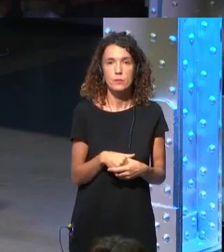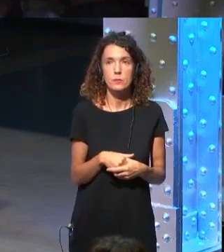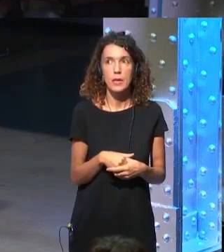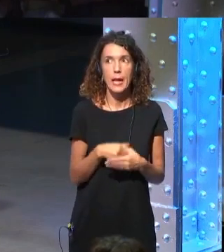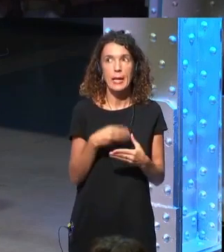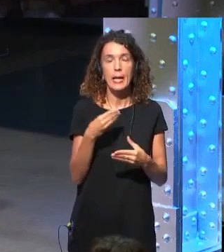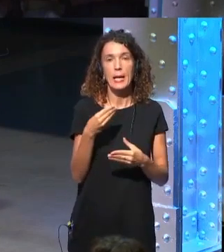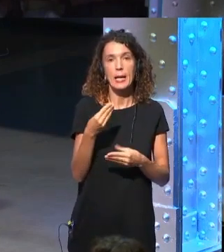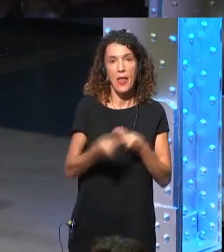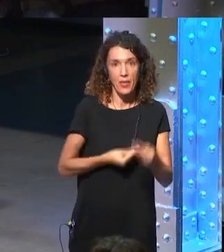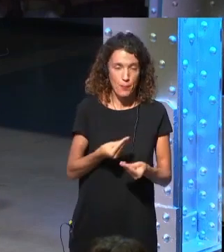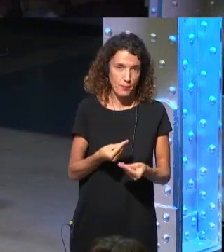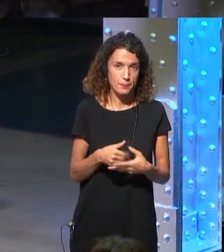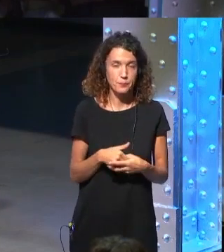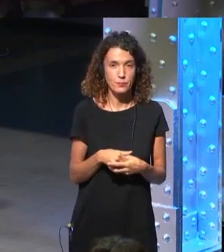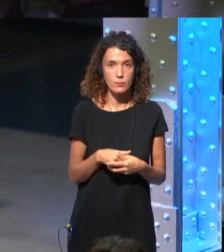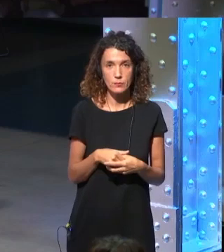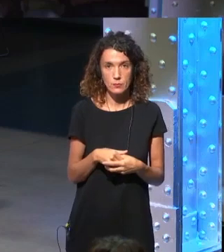que hacer